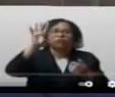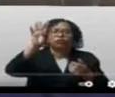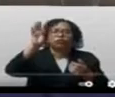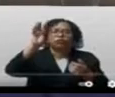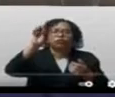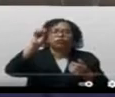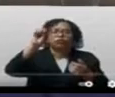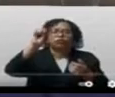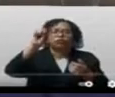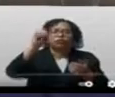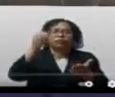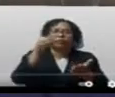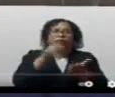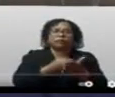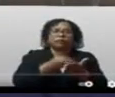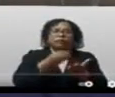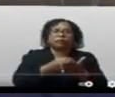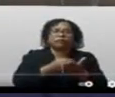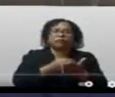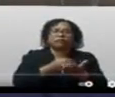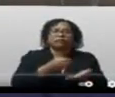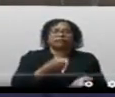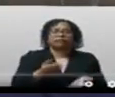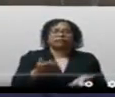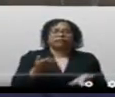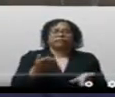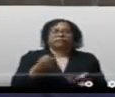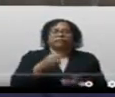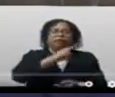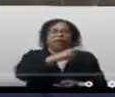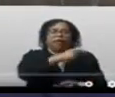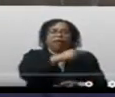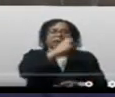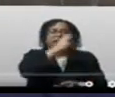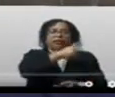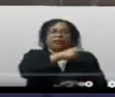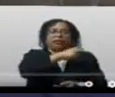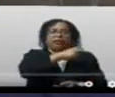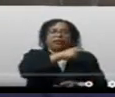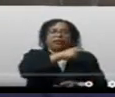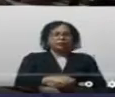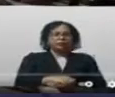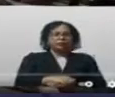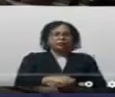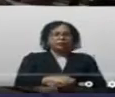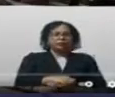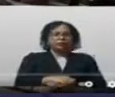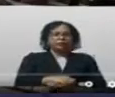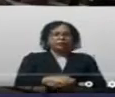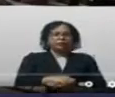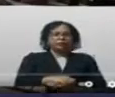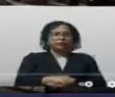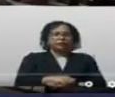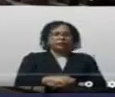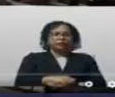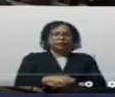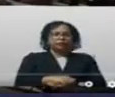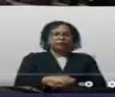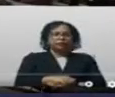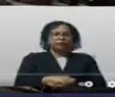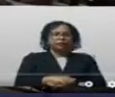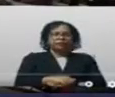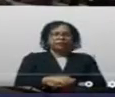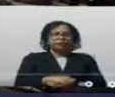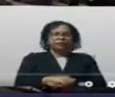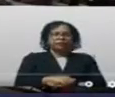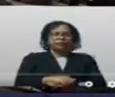tocar ni con el pétalo de una rosa intereses de ciertos sectores.